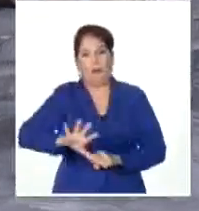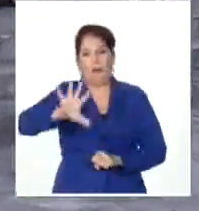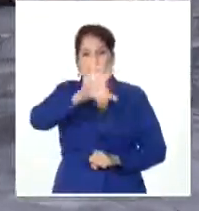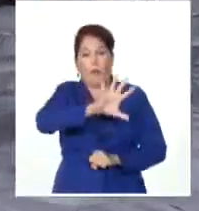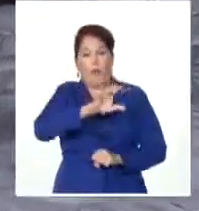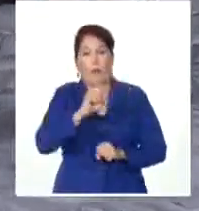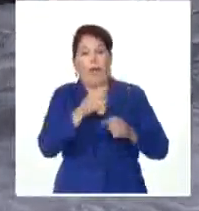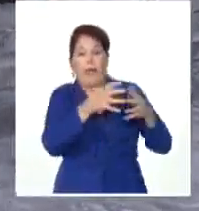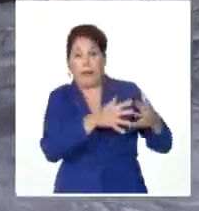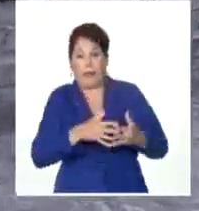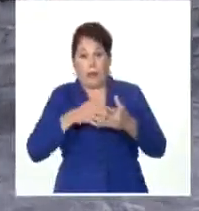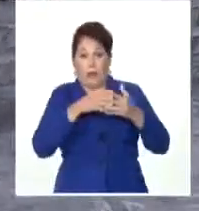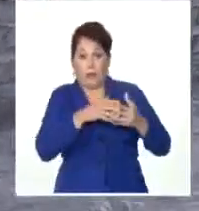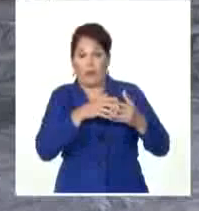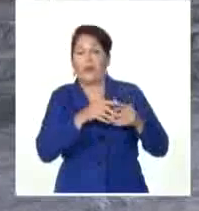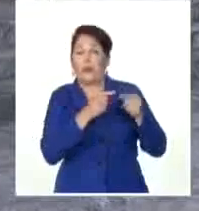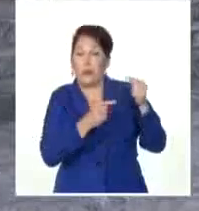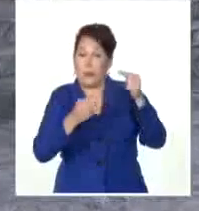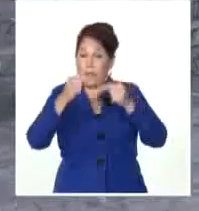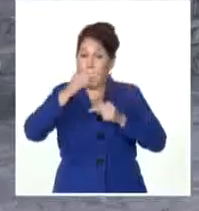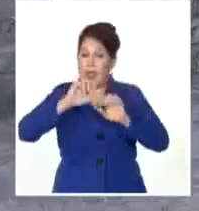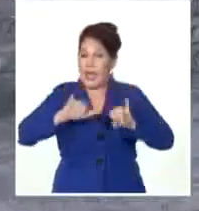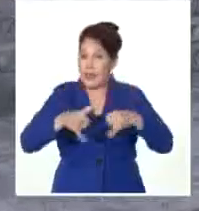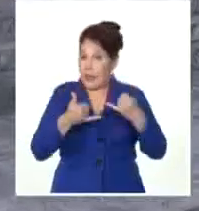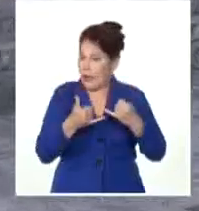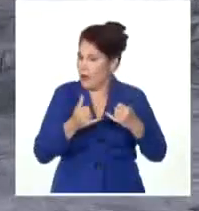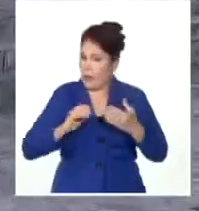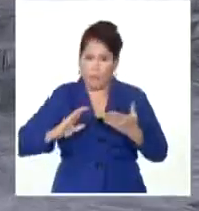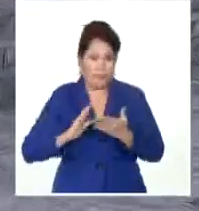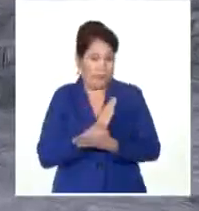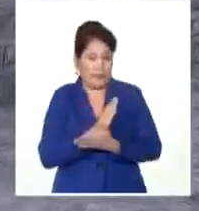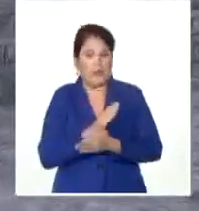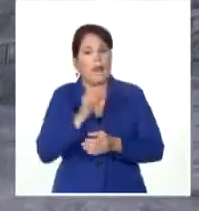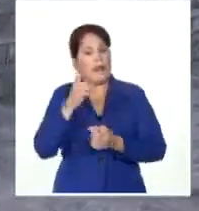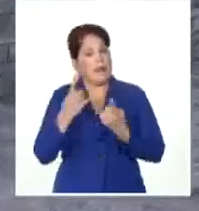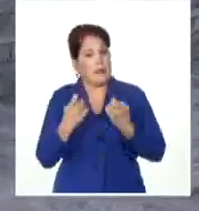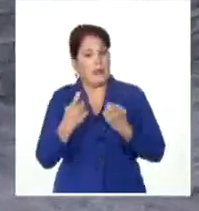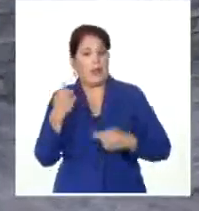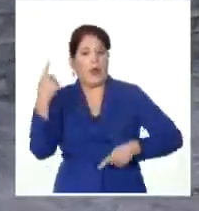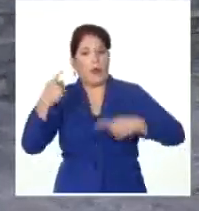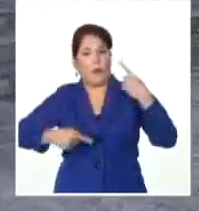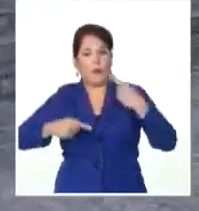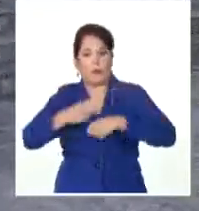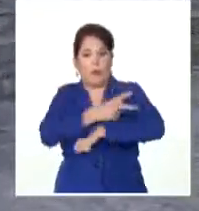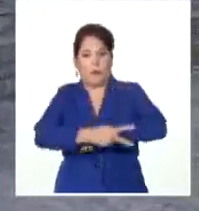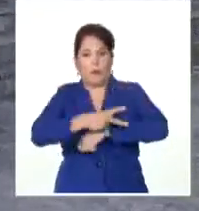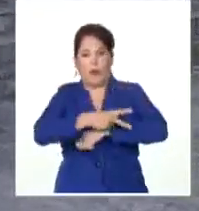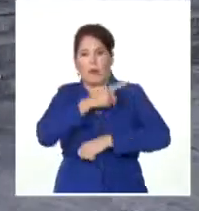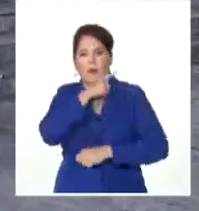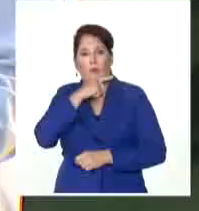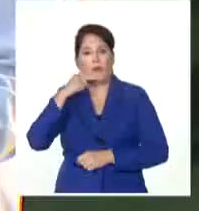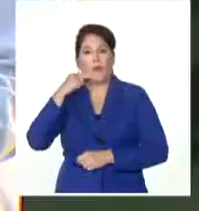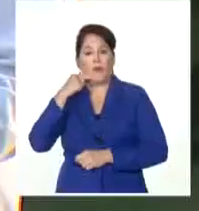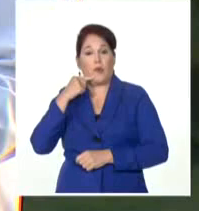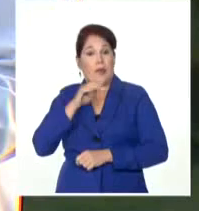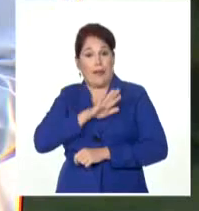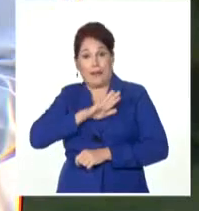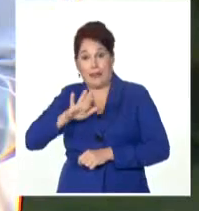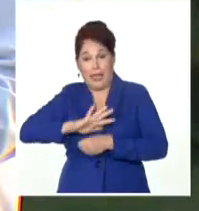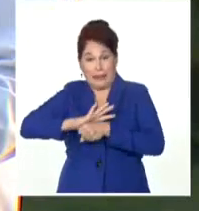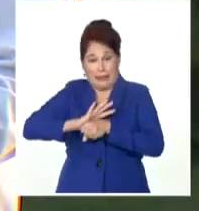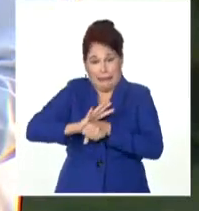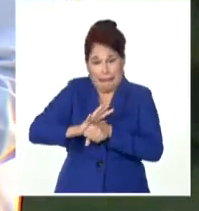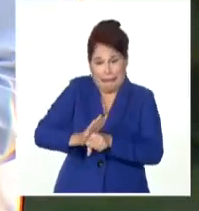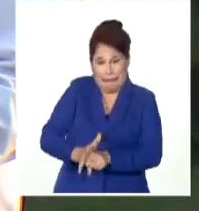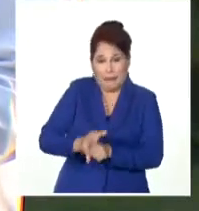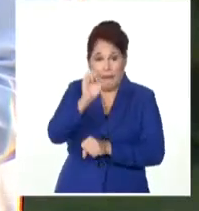imperialismo, rivales como fase previa y necesaria a la agresión contra la URSS. Después de haber sometido y